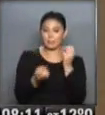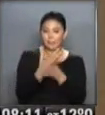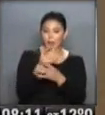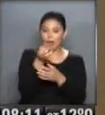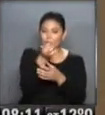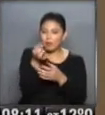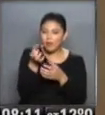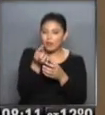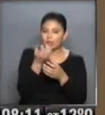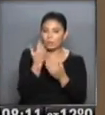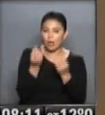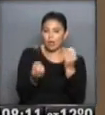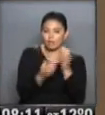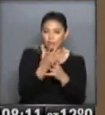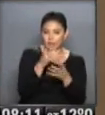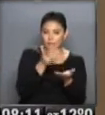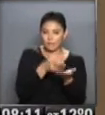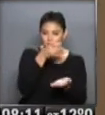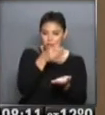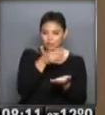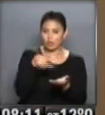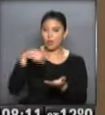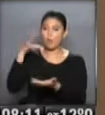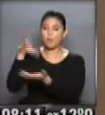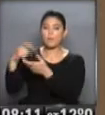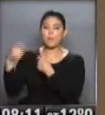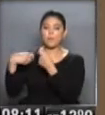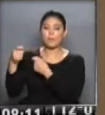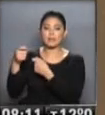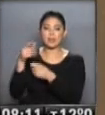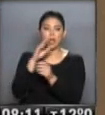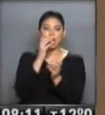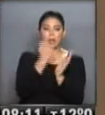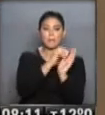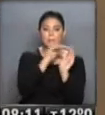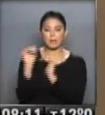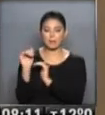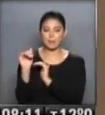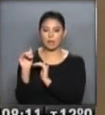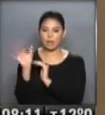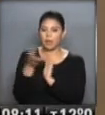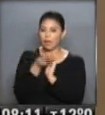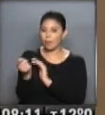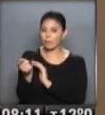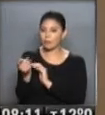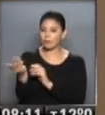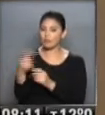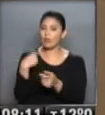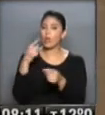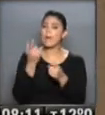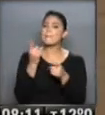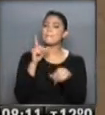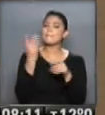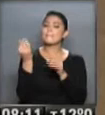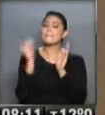bolitas de poliestireno para producirlo, a una planta que es de la propia empresa. ¿Qué hacían con esto? Facturaban un precio